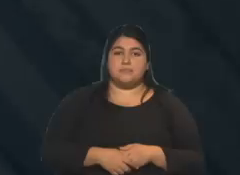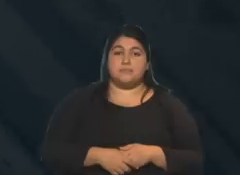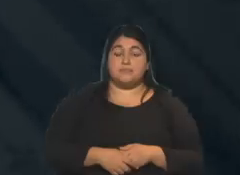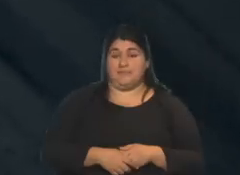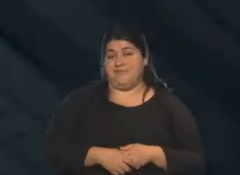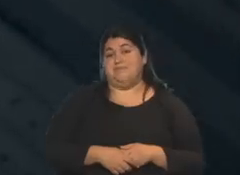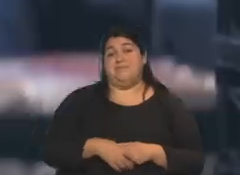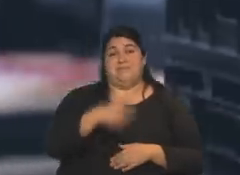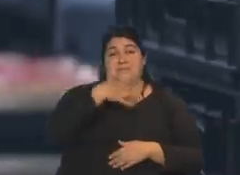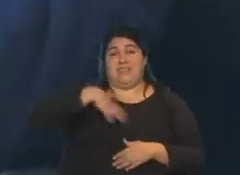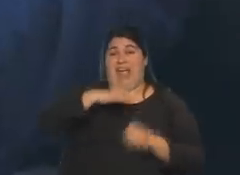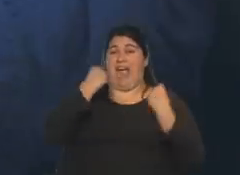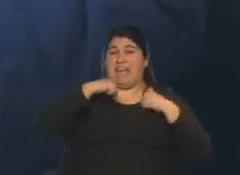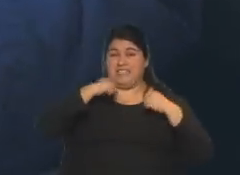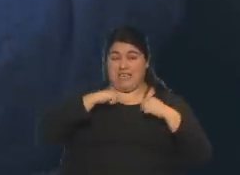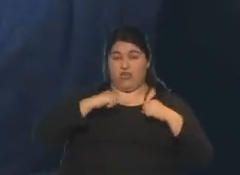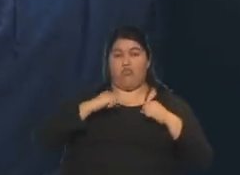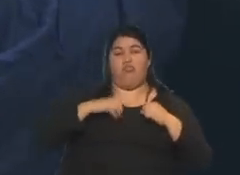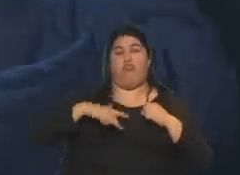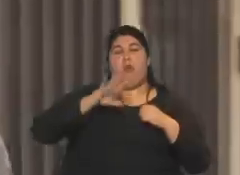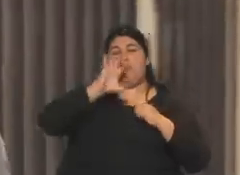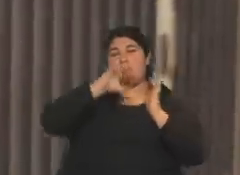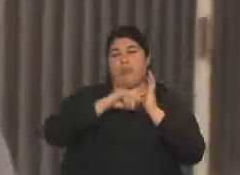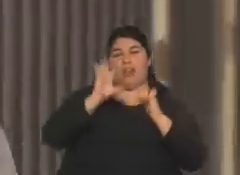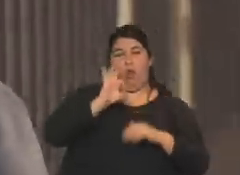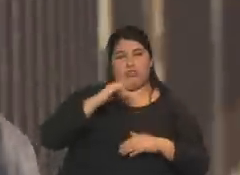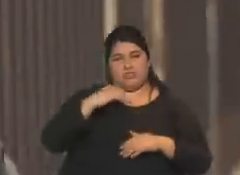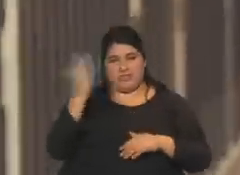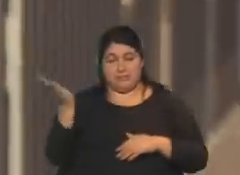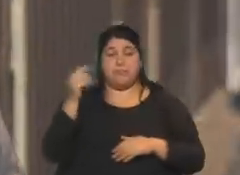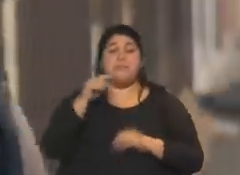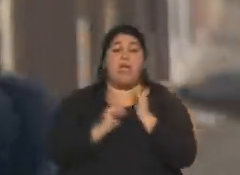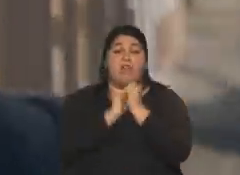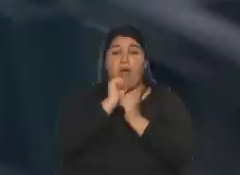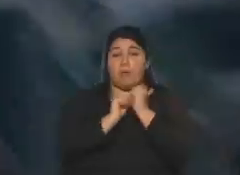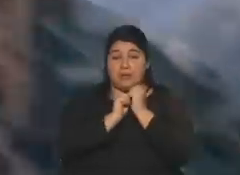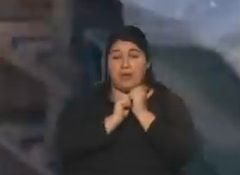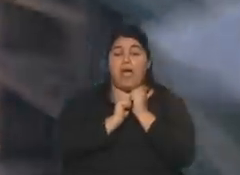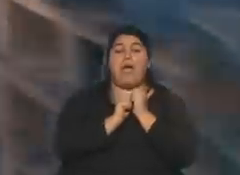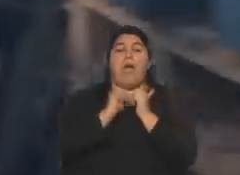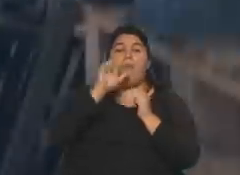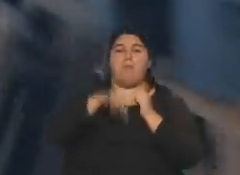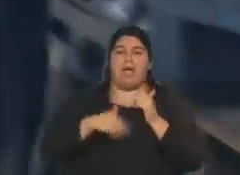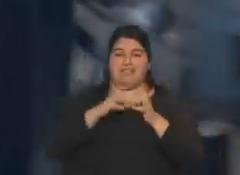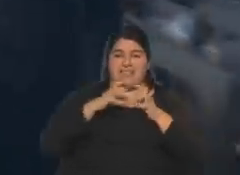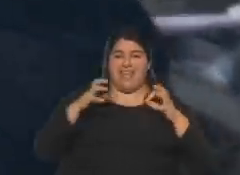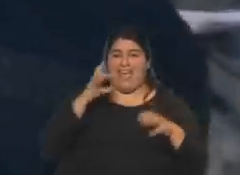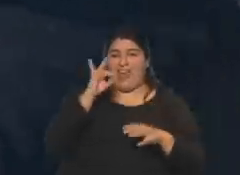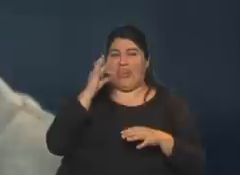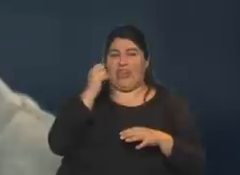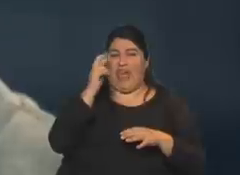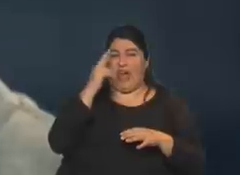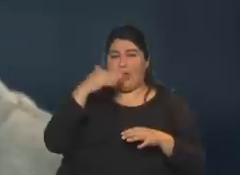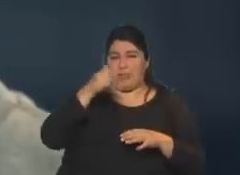Estamos en Caseros, al oeste del conurbano bonaerense. Vinimos hasta la fábrica de pan Dharma. Vamos a entrevistar a su dueño, Javier